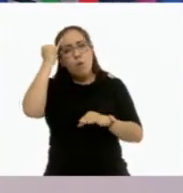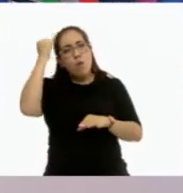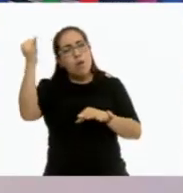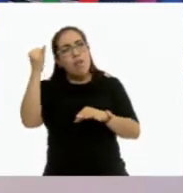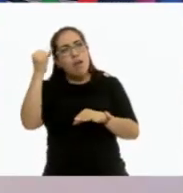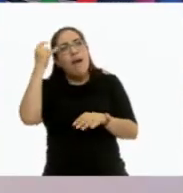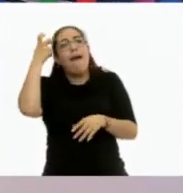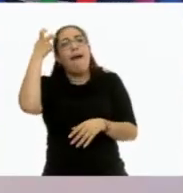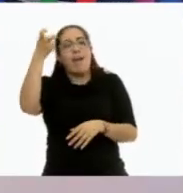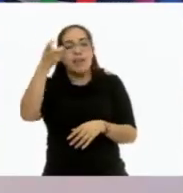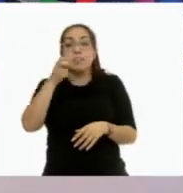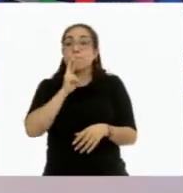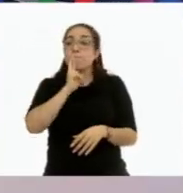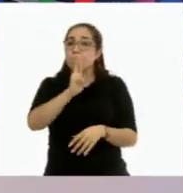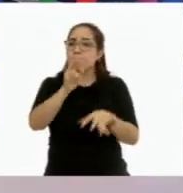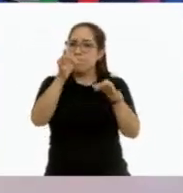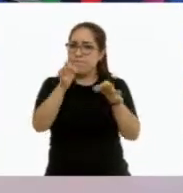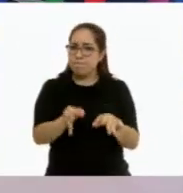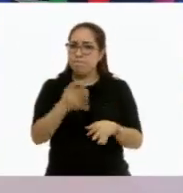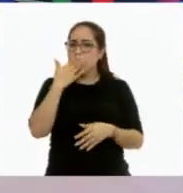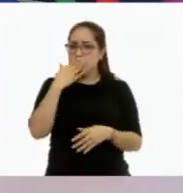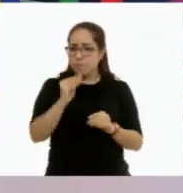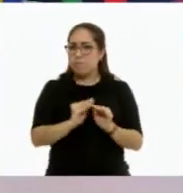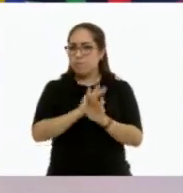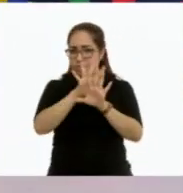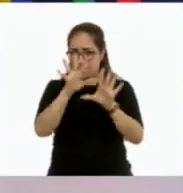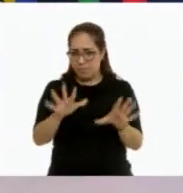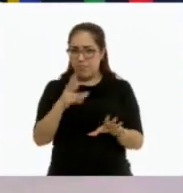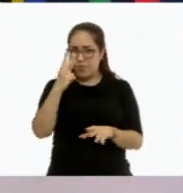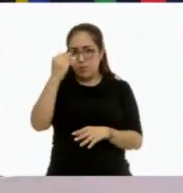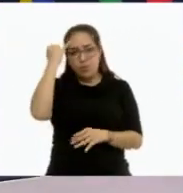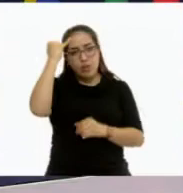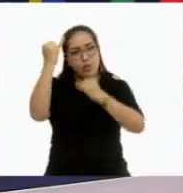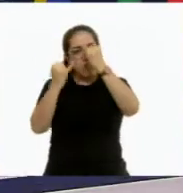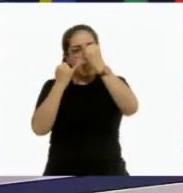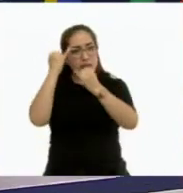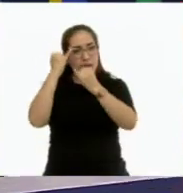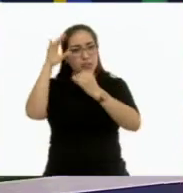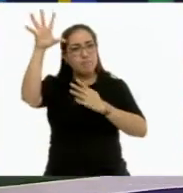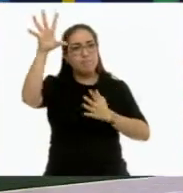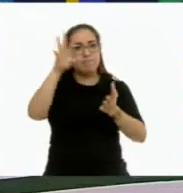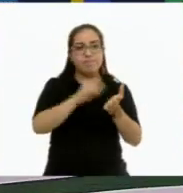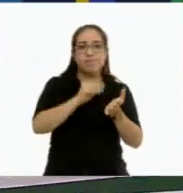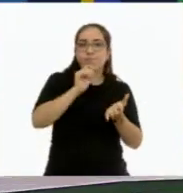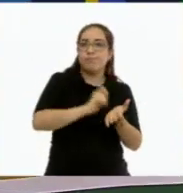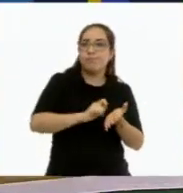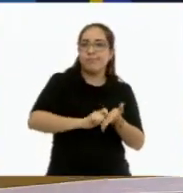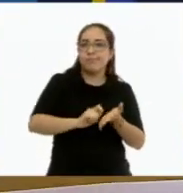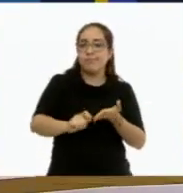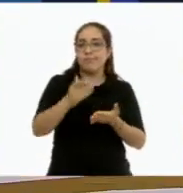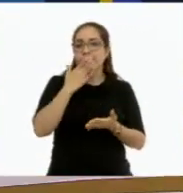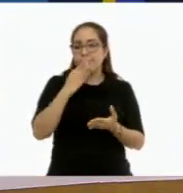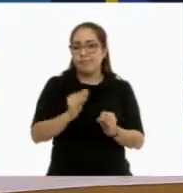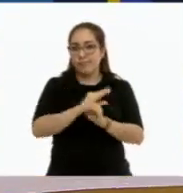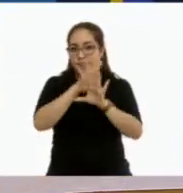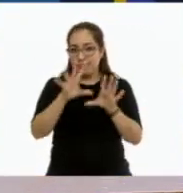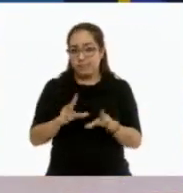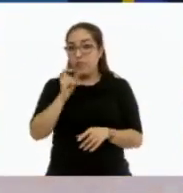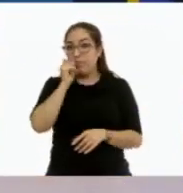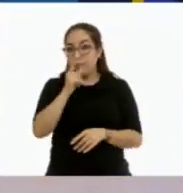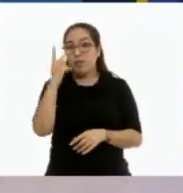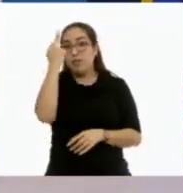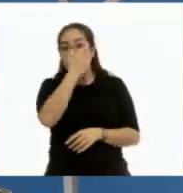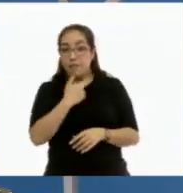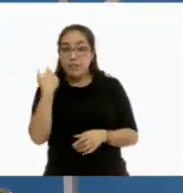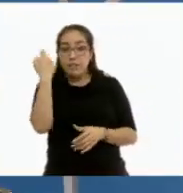sea precisa y que también tus ideas estén expresadas claramente. Exacto. También revisar la